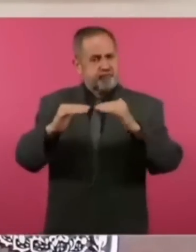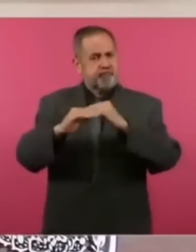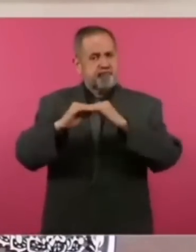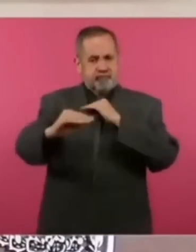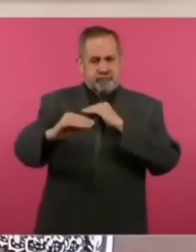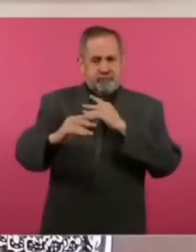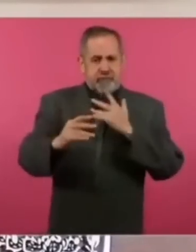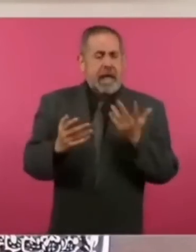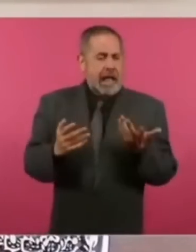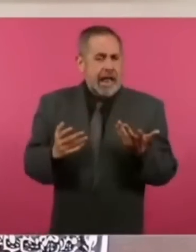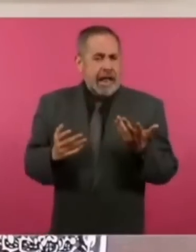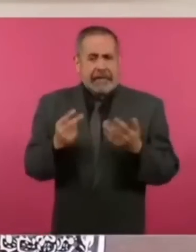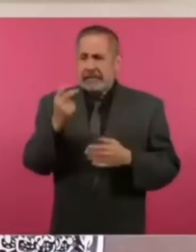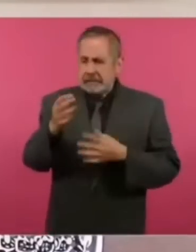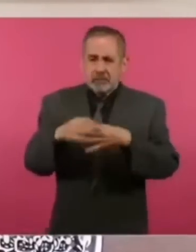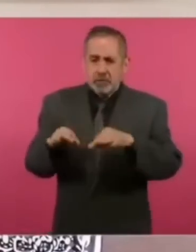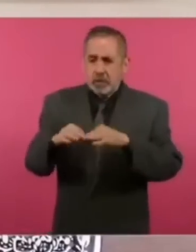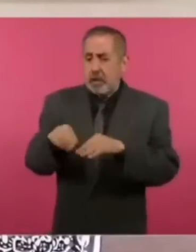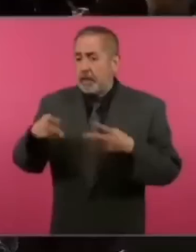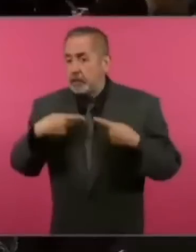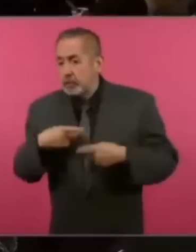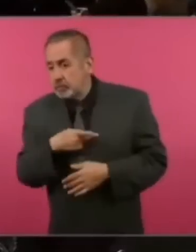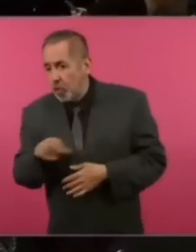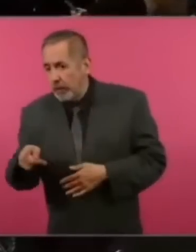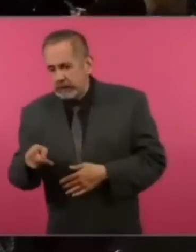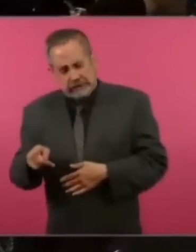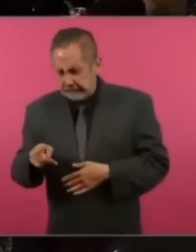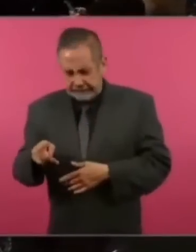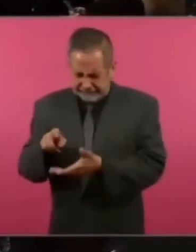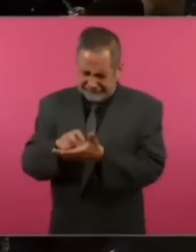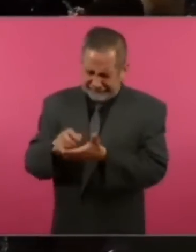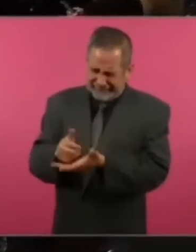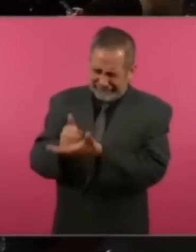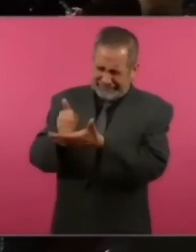y la lucha en contra de la pobreza.